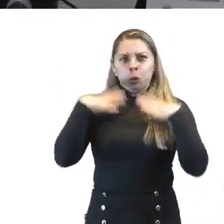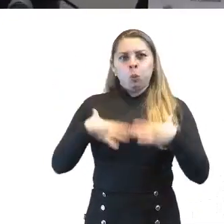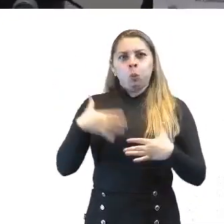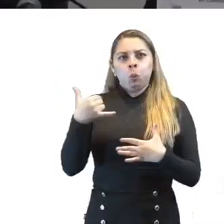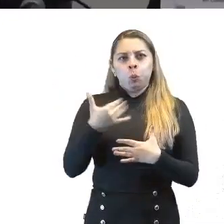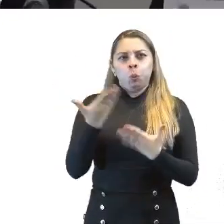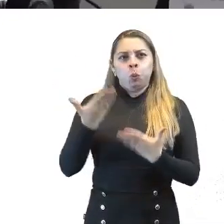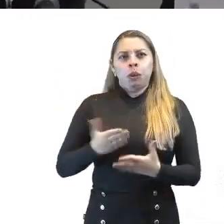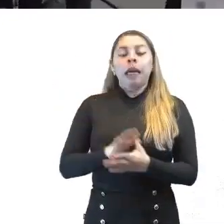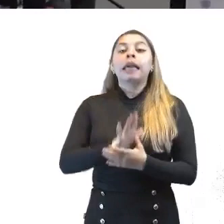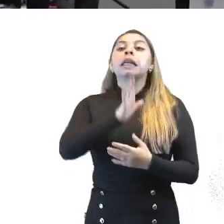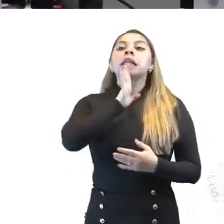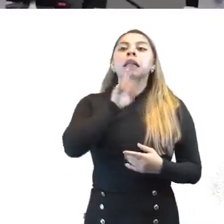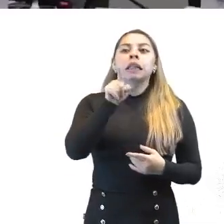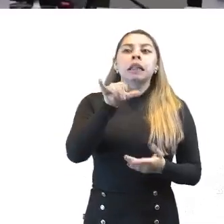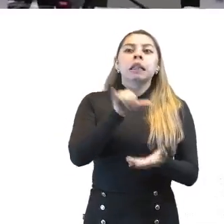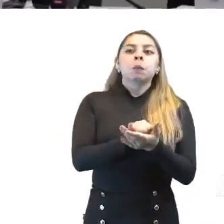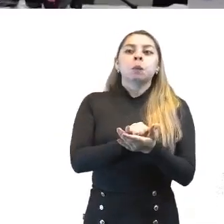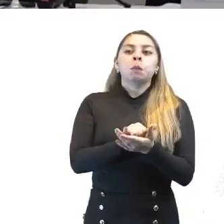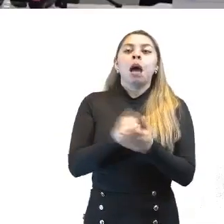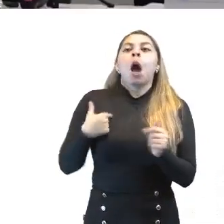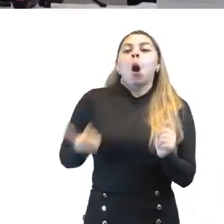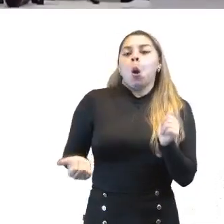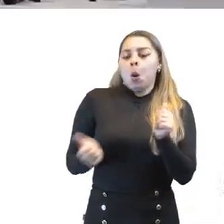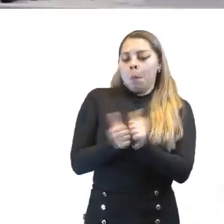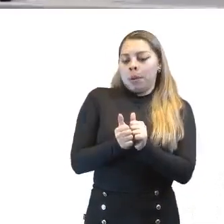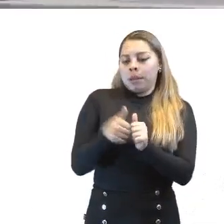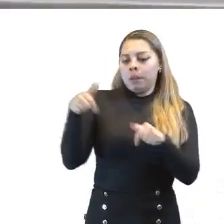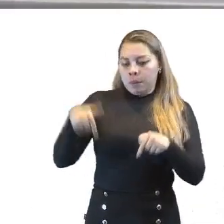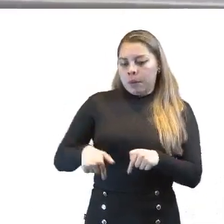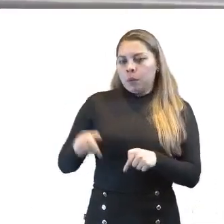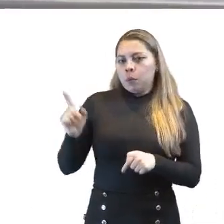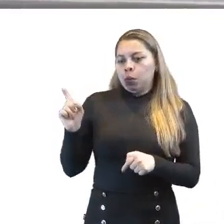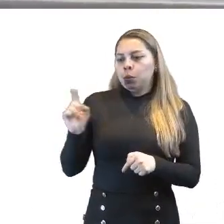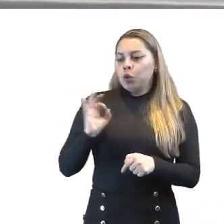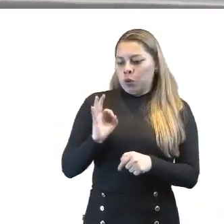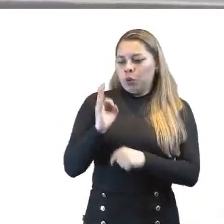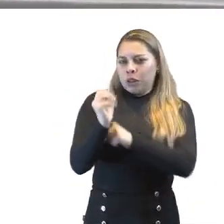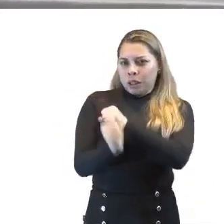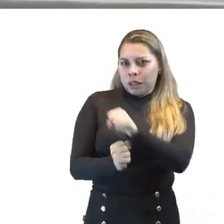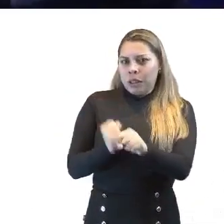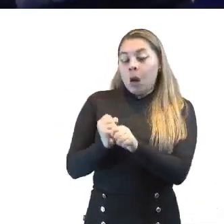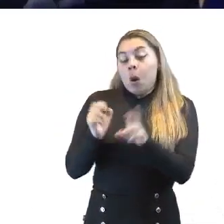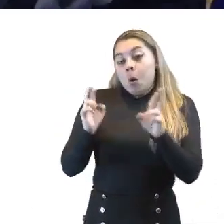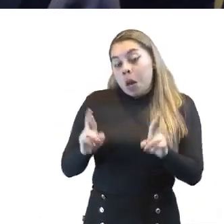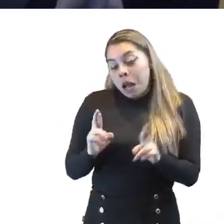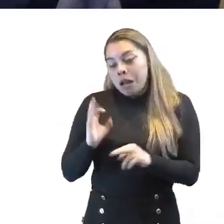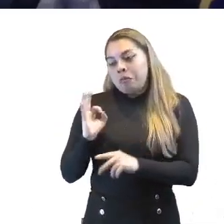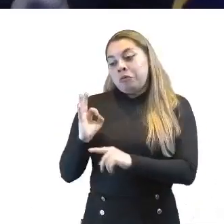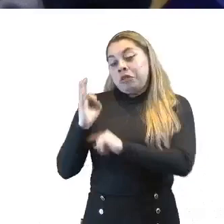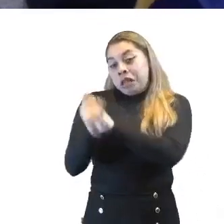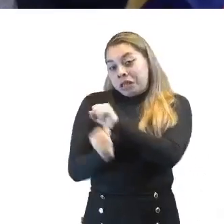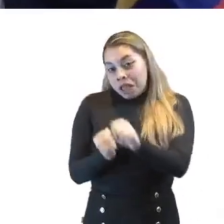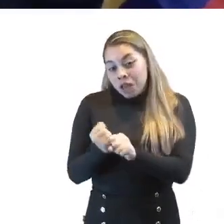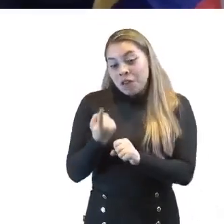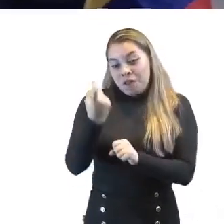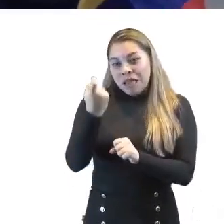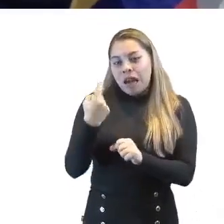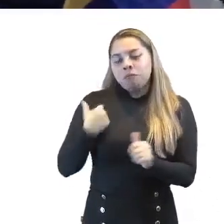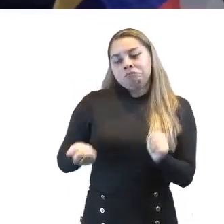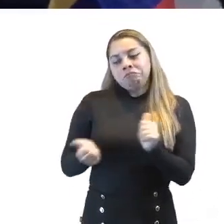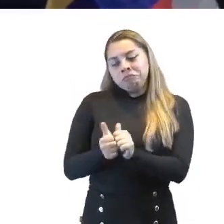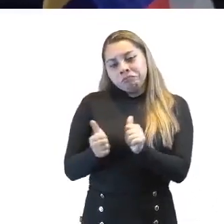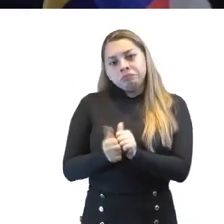quien estará acompañándome durante estos 3 años, esperamos, en la